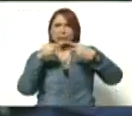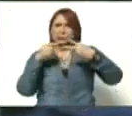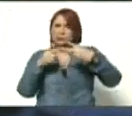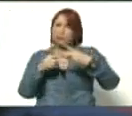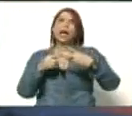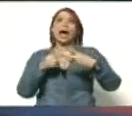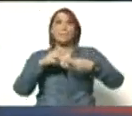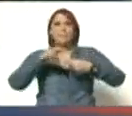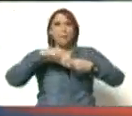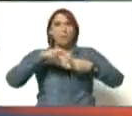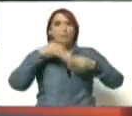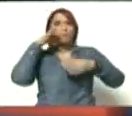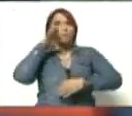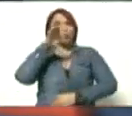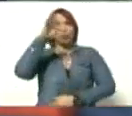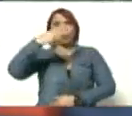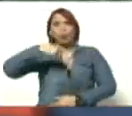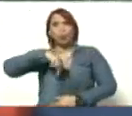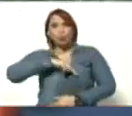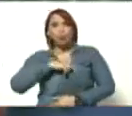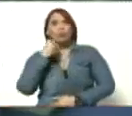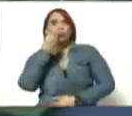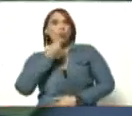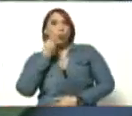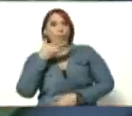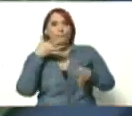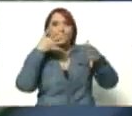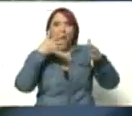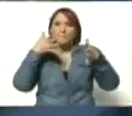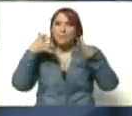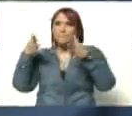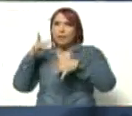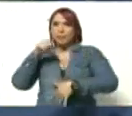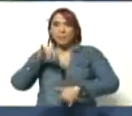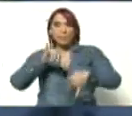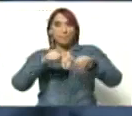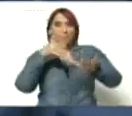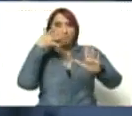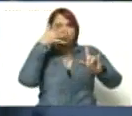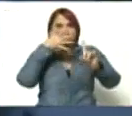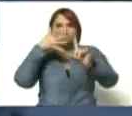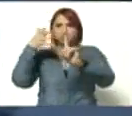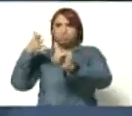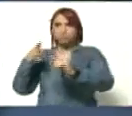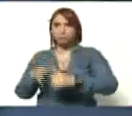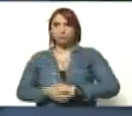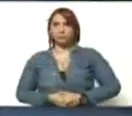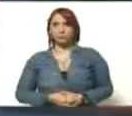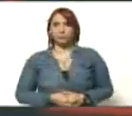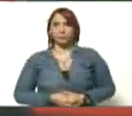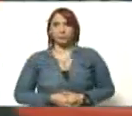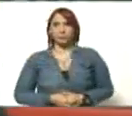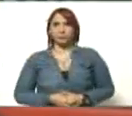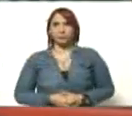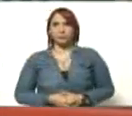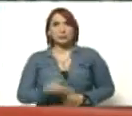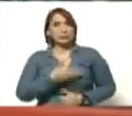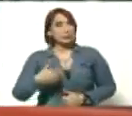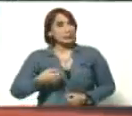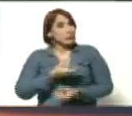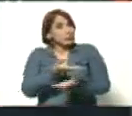que le tenemos que dar a nuevas generaciones. Tenemos el caso de un ingeniero en formación. No sé si quieres decir algunas